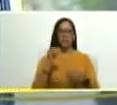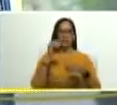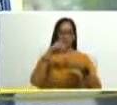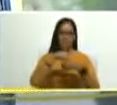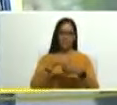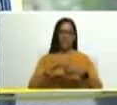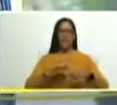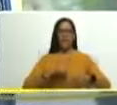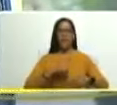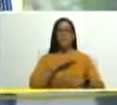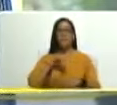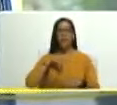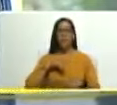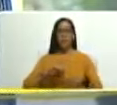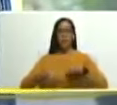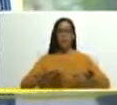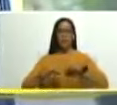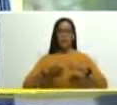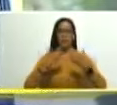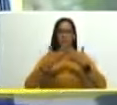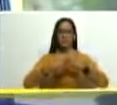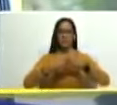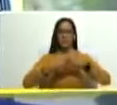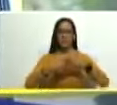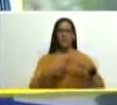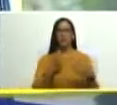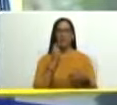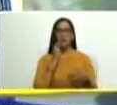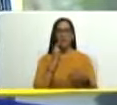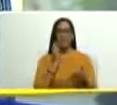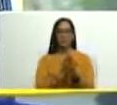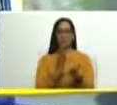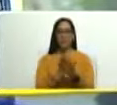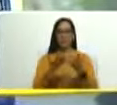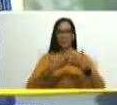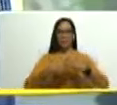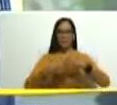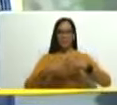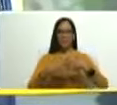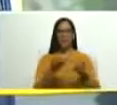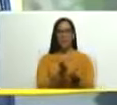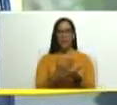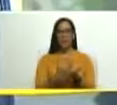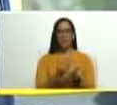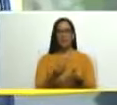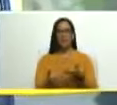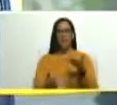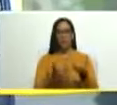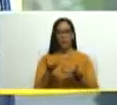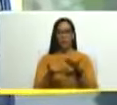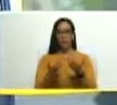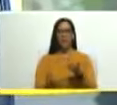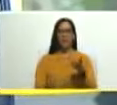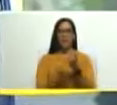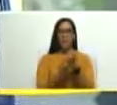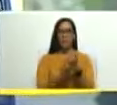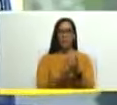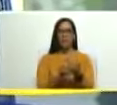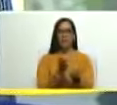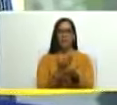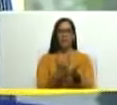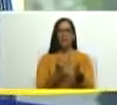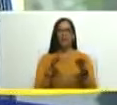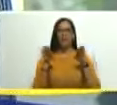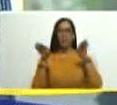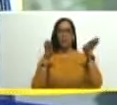emprendedor. Obviamente, los chocolateros siempre son emprendedores. La parte gastronómica que empuja a la parte turística y otros